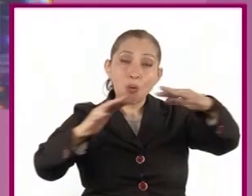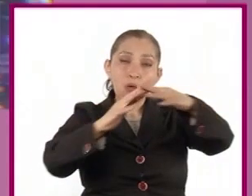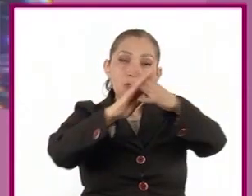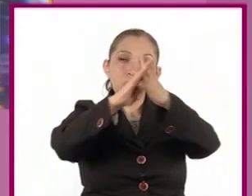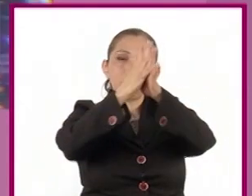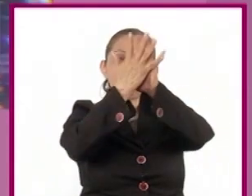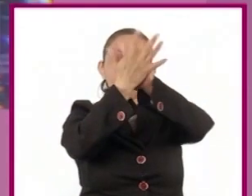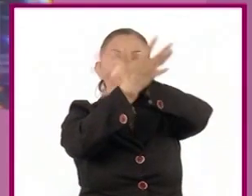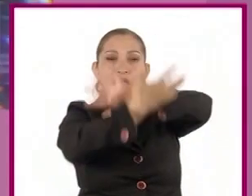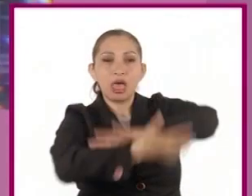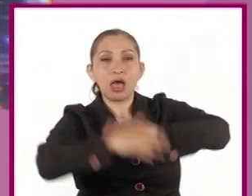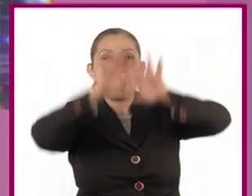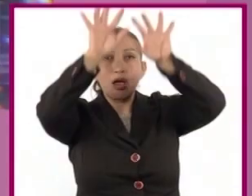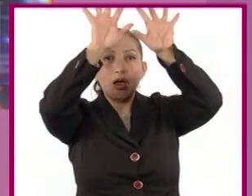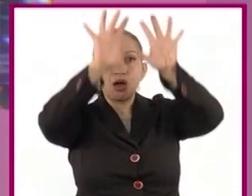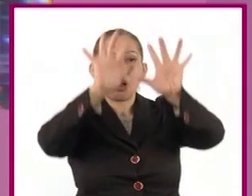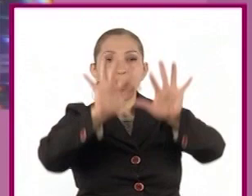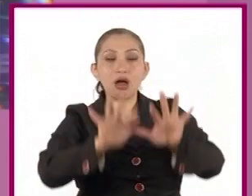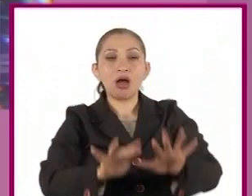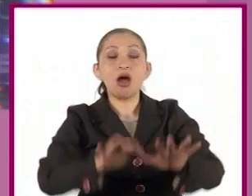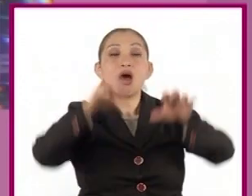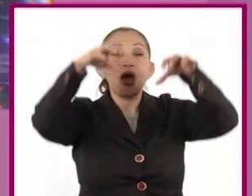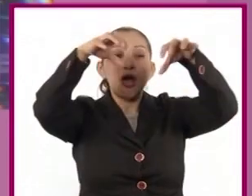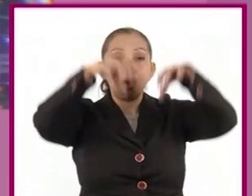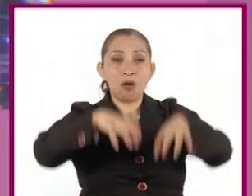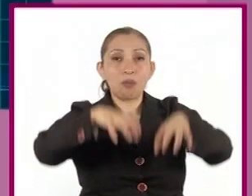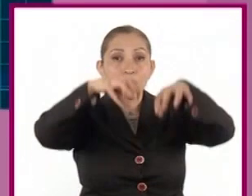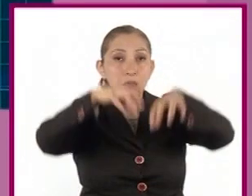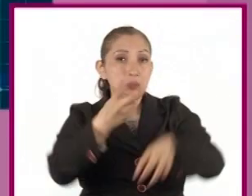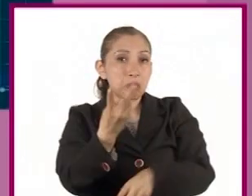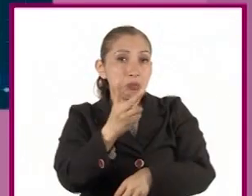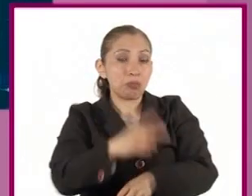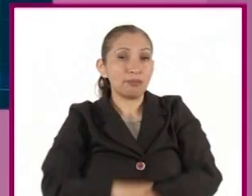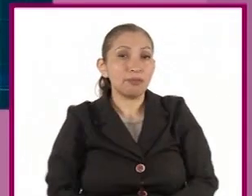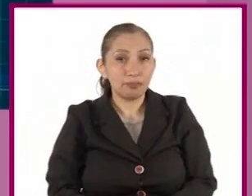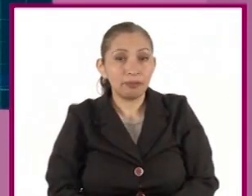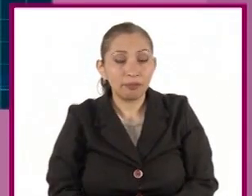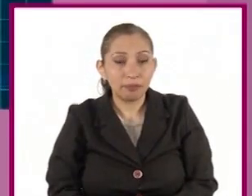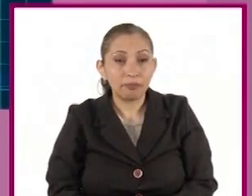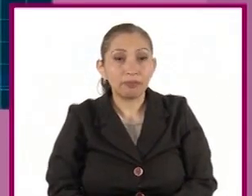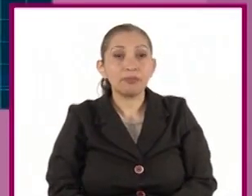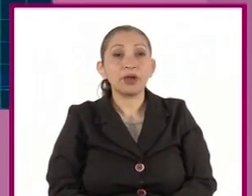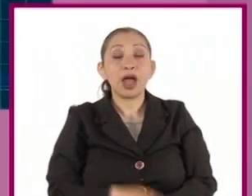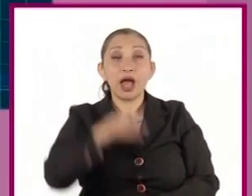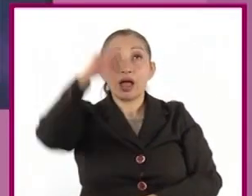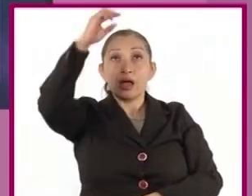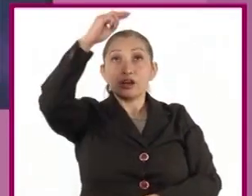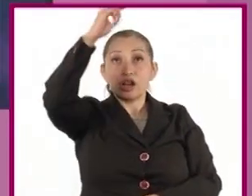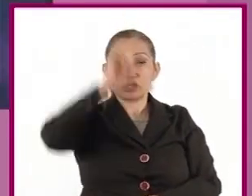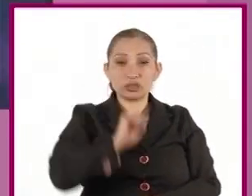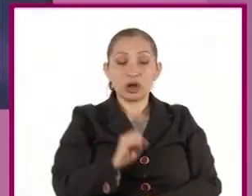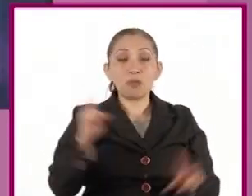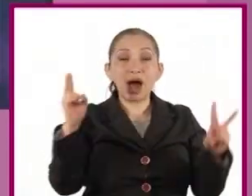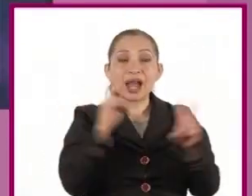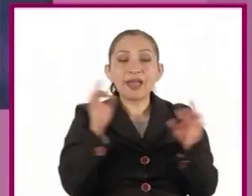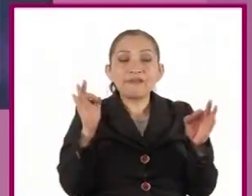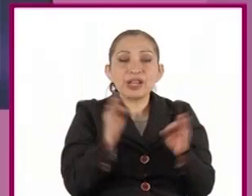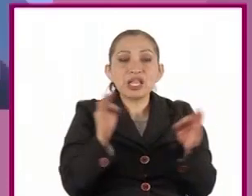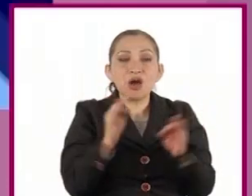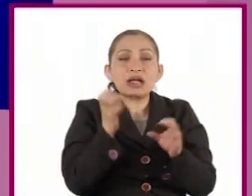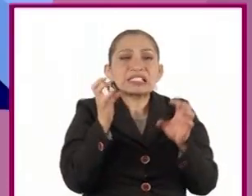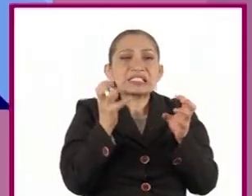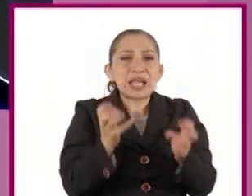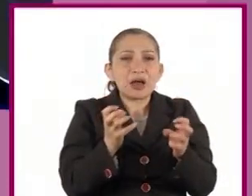origina precipitación en forma de lluvia o nieve. Desciende en los polos como aire frío y